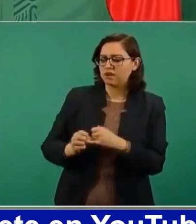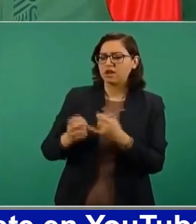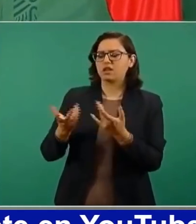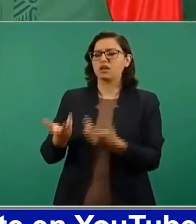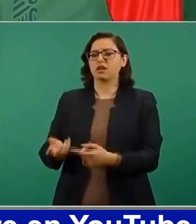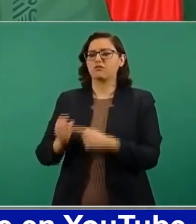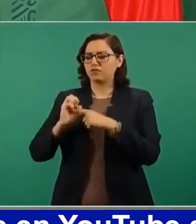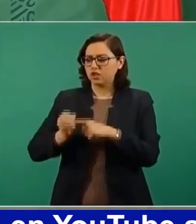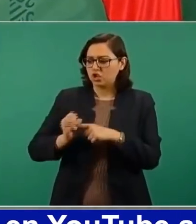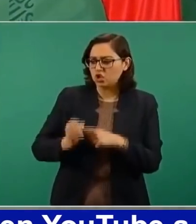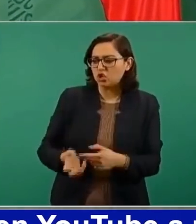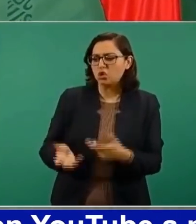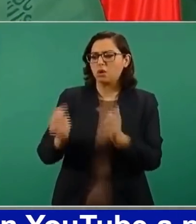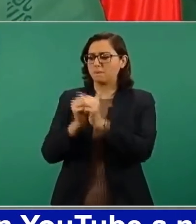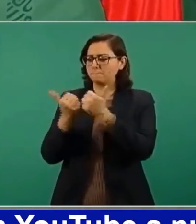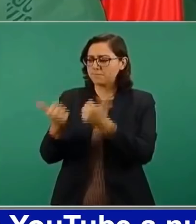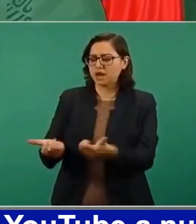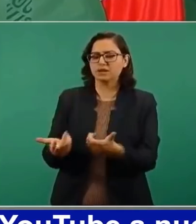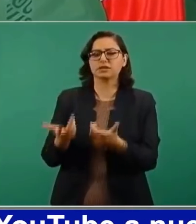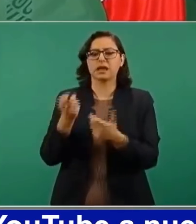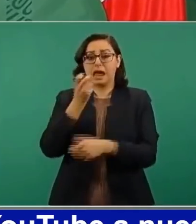pan?